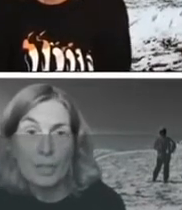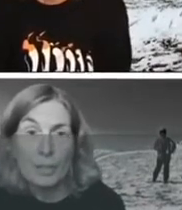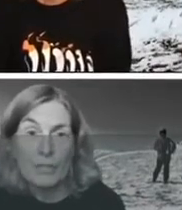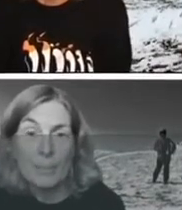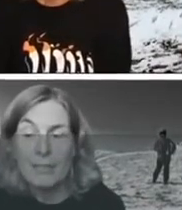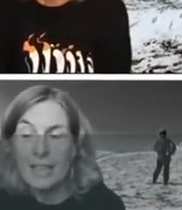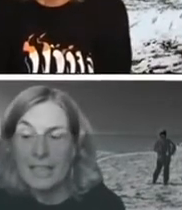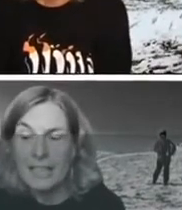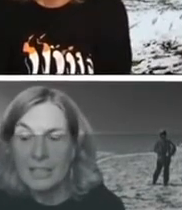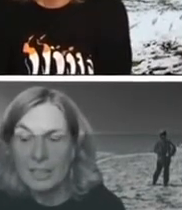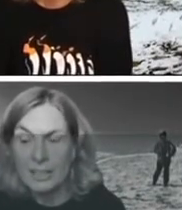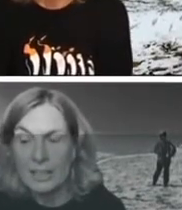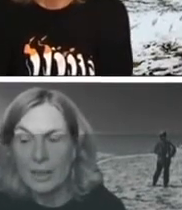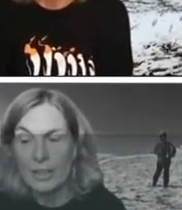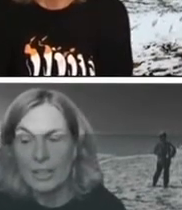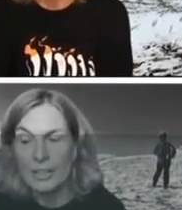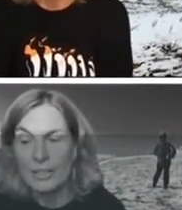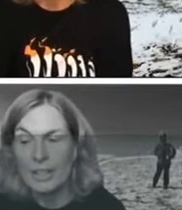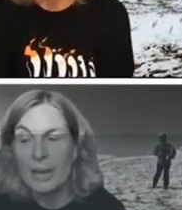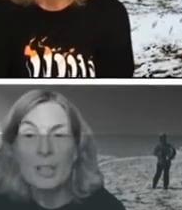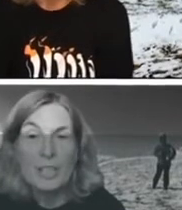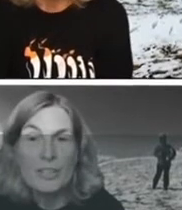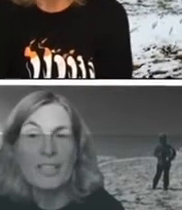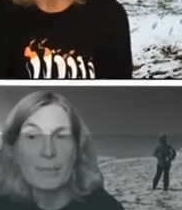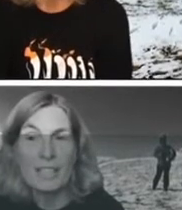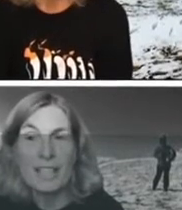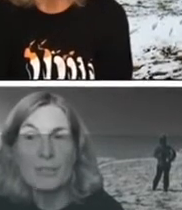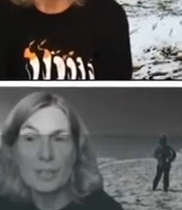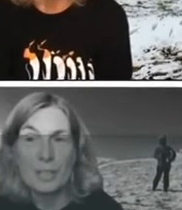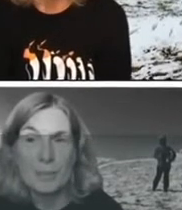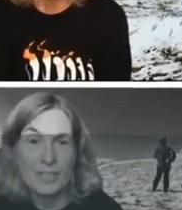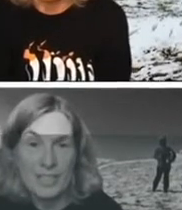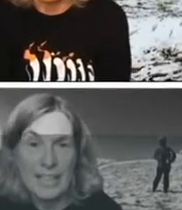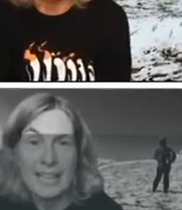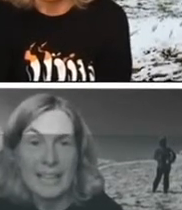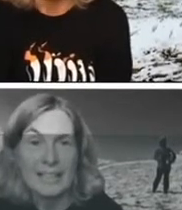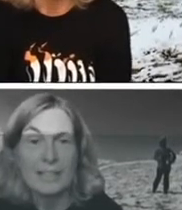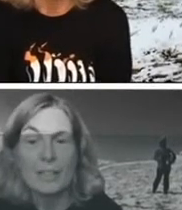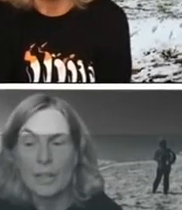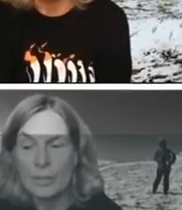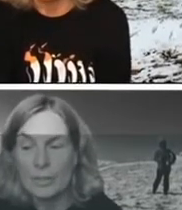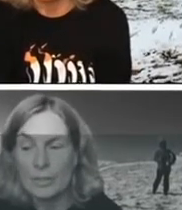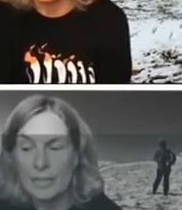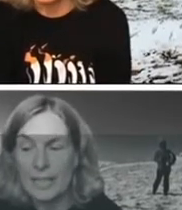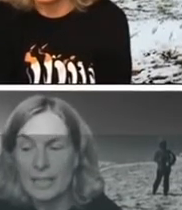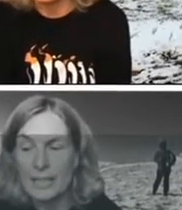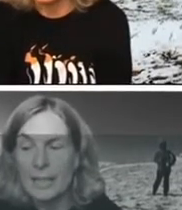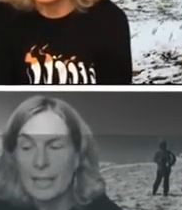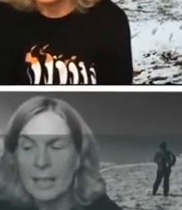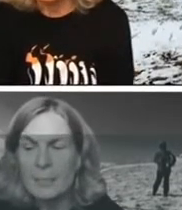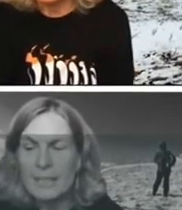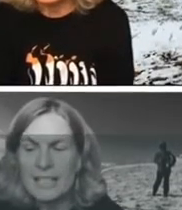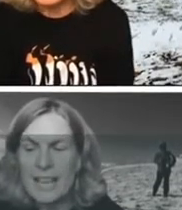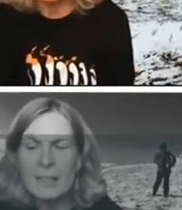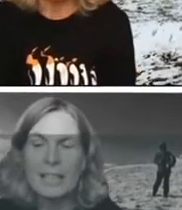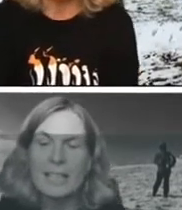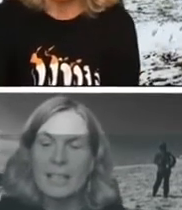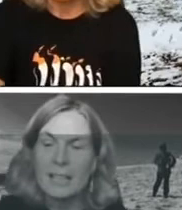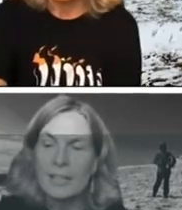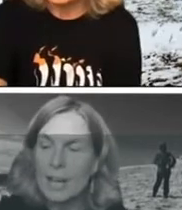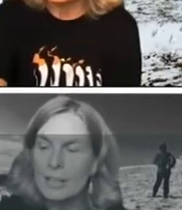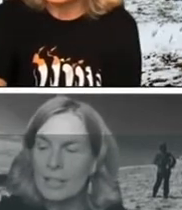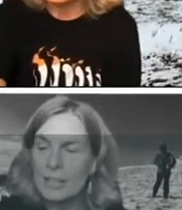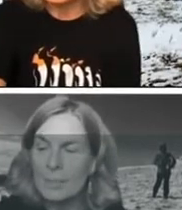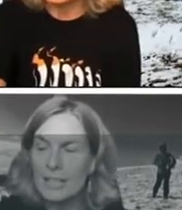años, sabíamos que el agotamiento del ozono causaba un aumento de la radiación UVB dañina en la Tierra, y sabíamos que eso